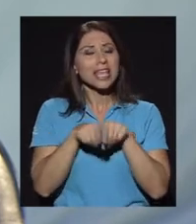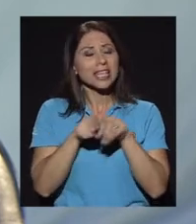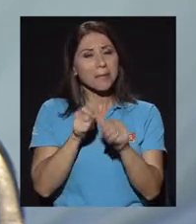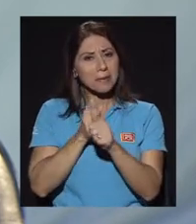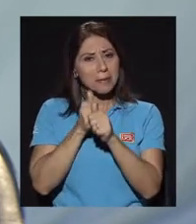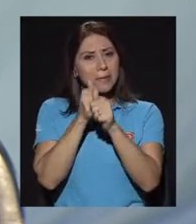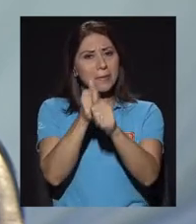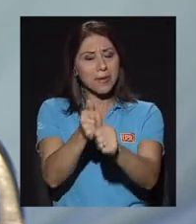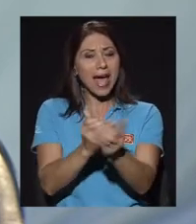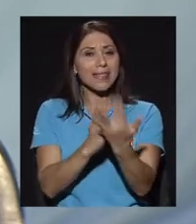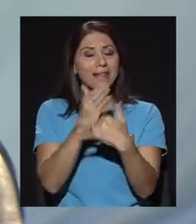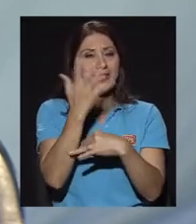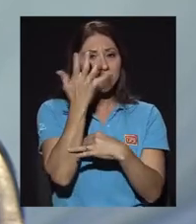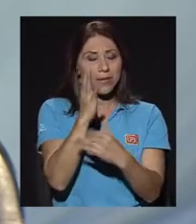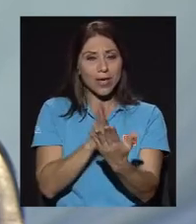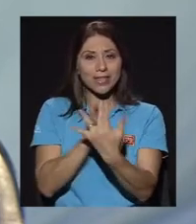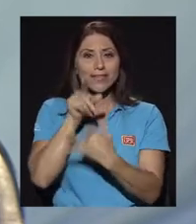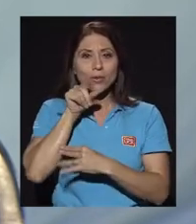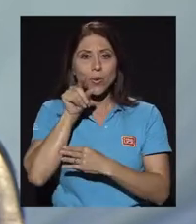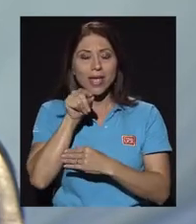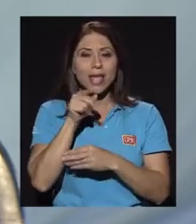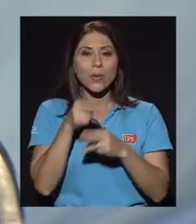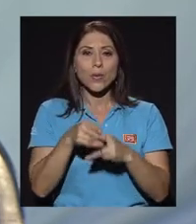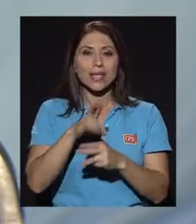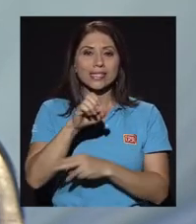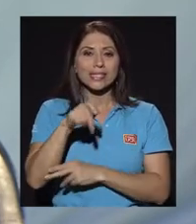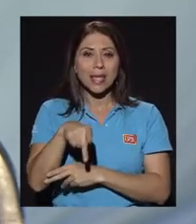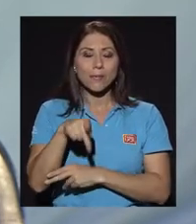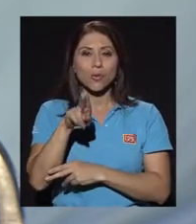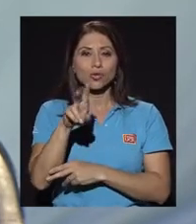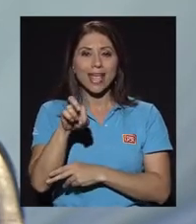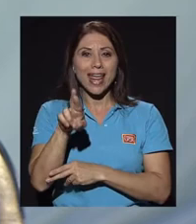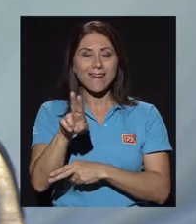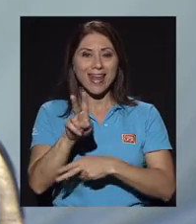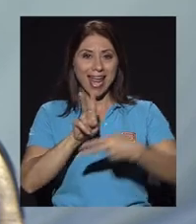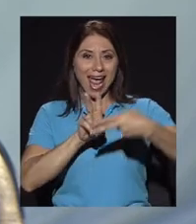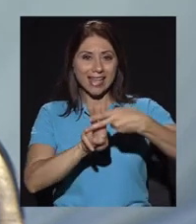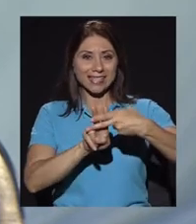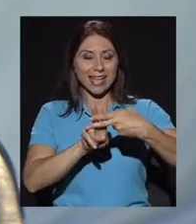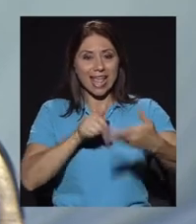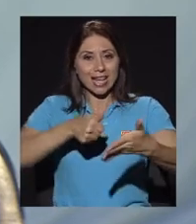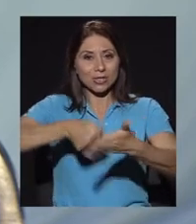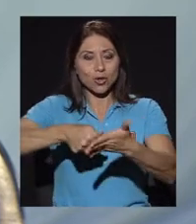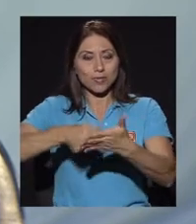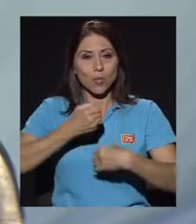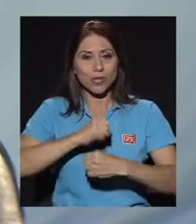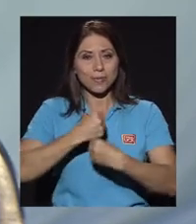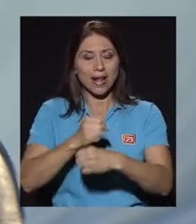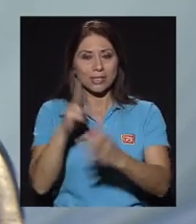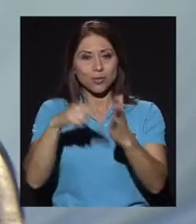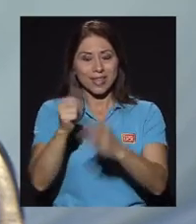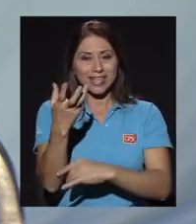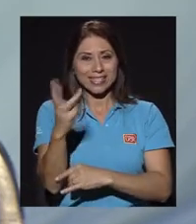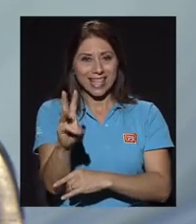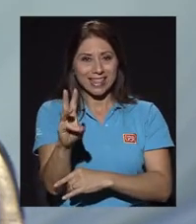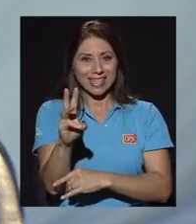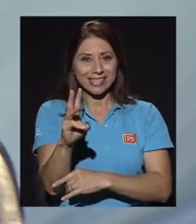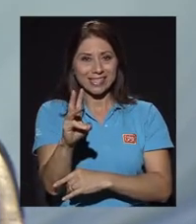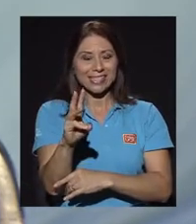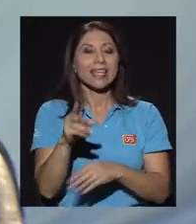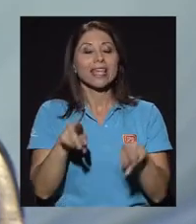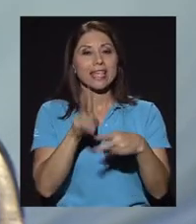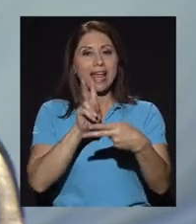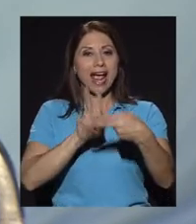nuestras actividades en Facebook o Twitter como CIEP UCR, con el hashtag Elecciones Municipales 2016 y La